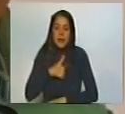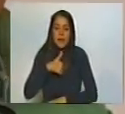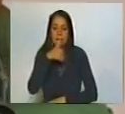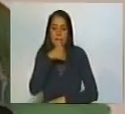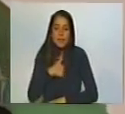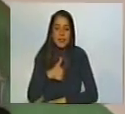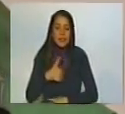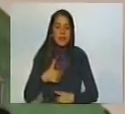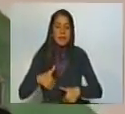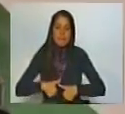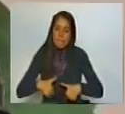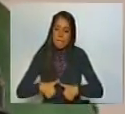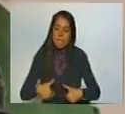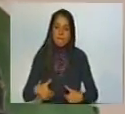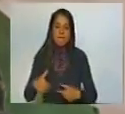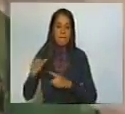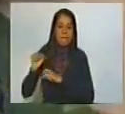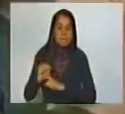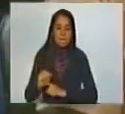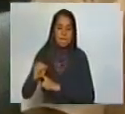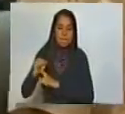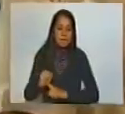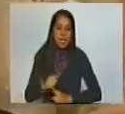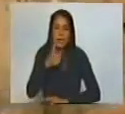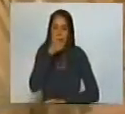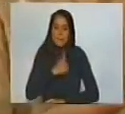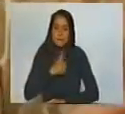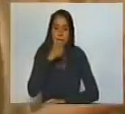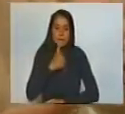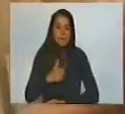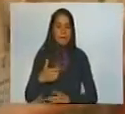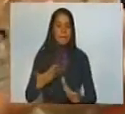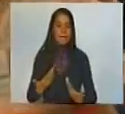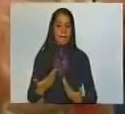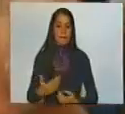resistir, no había otra palabra.